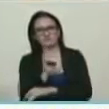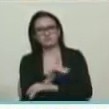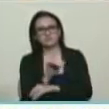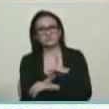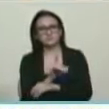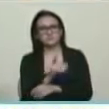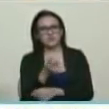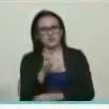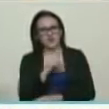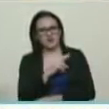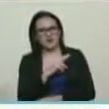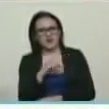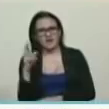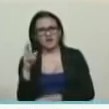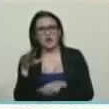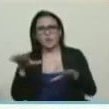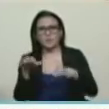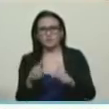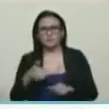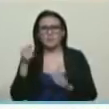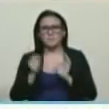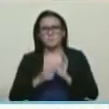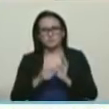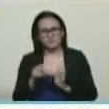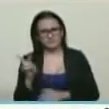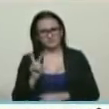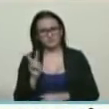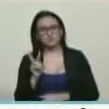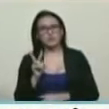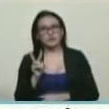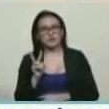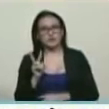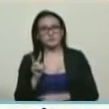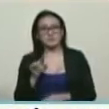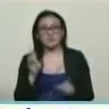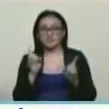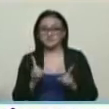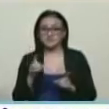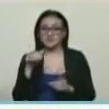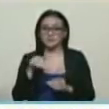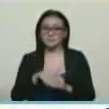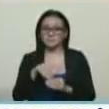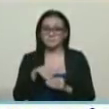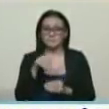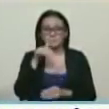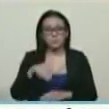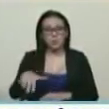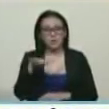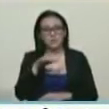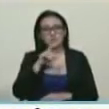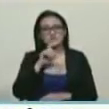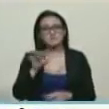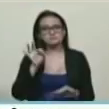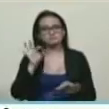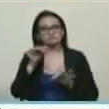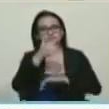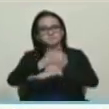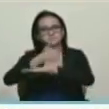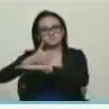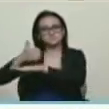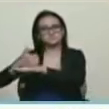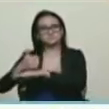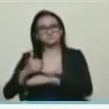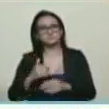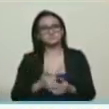récord de elecciones y de convocatorias para que el pueblo decida a través del voto quiénes van a ser sus autoridades. Así que,